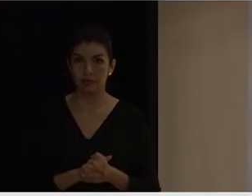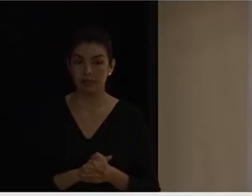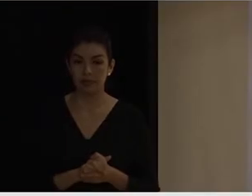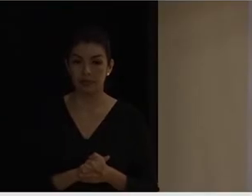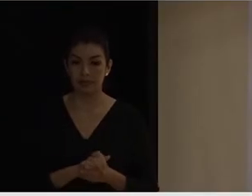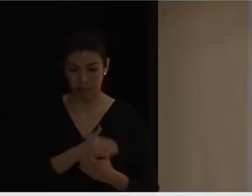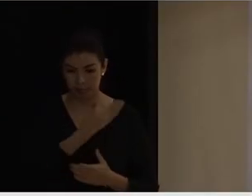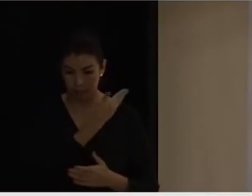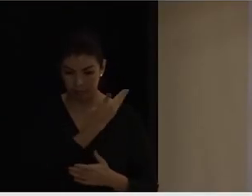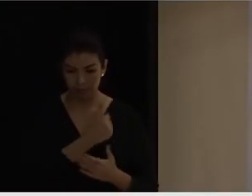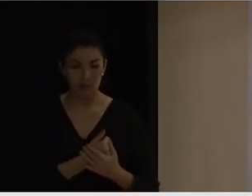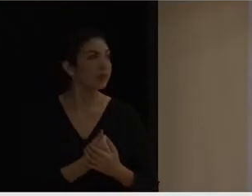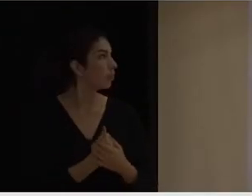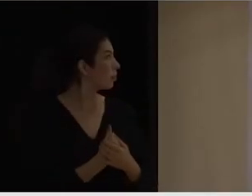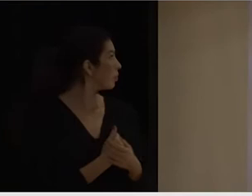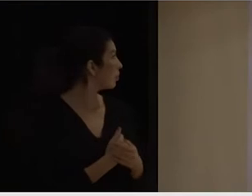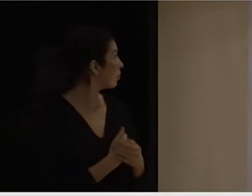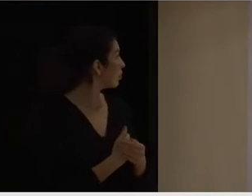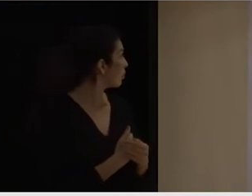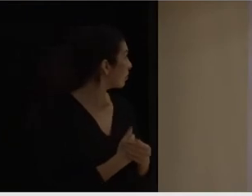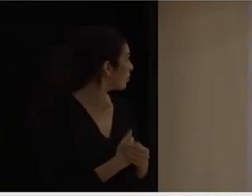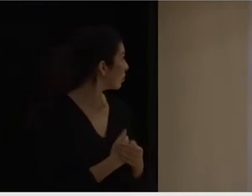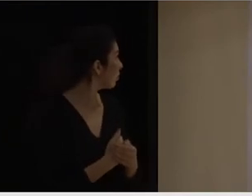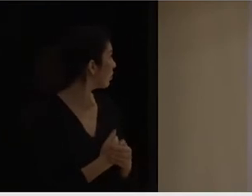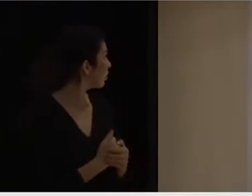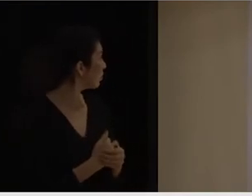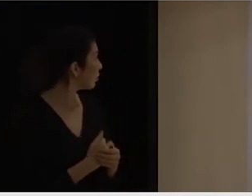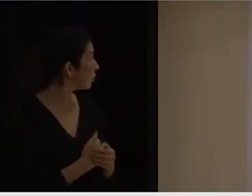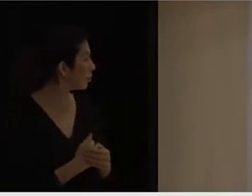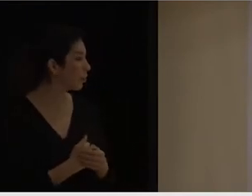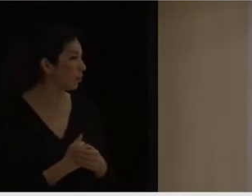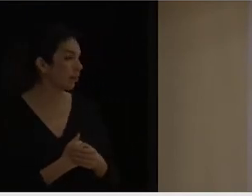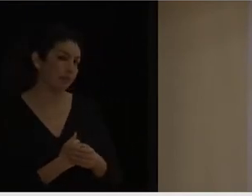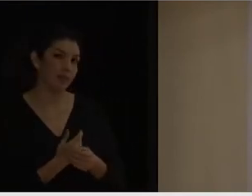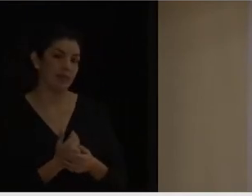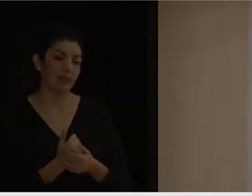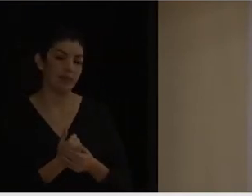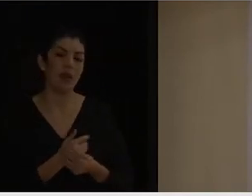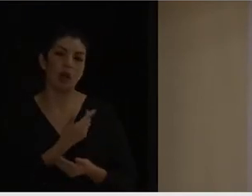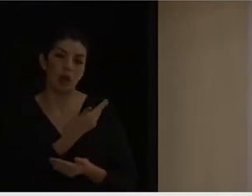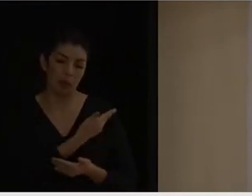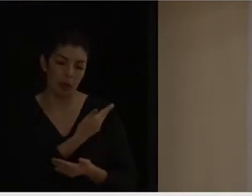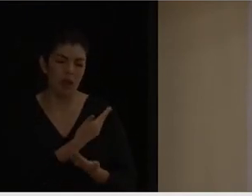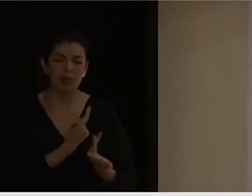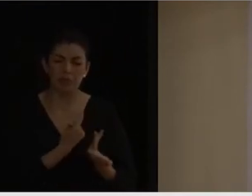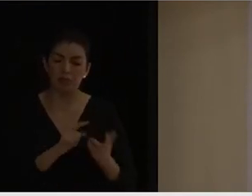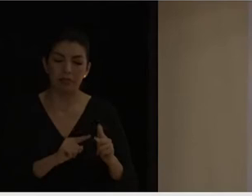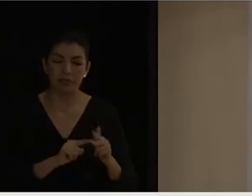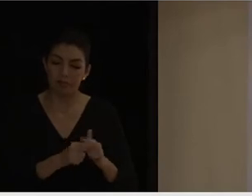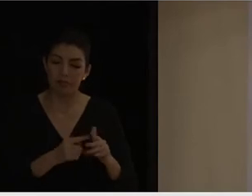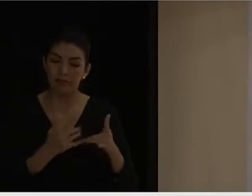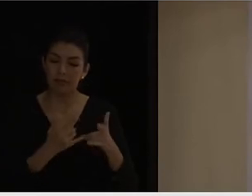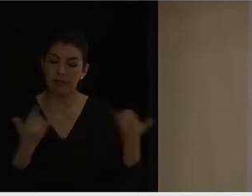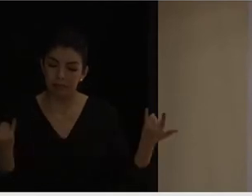¿no? Más se empieza a ver en ciudades, sobre todo estadounidenses, que abandonaban literalmente las ciudades durante muchos años,